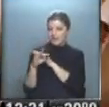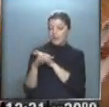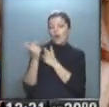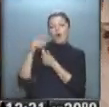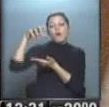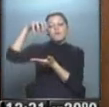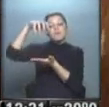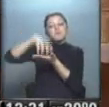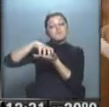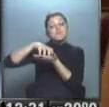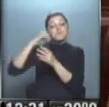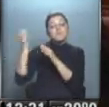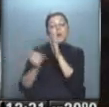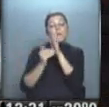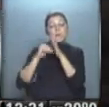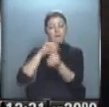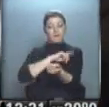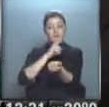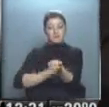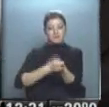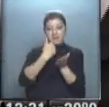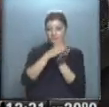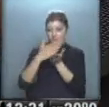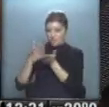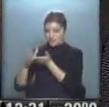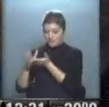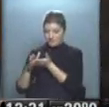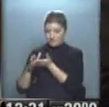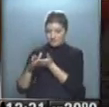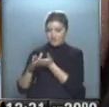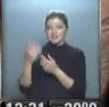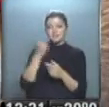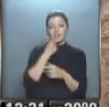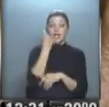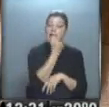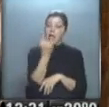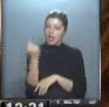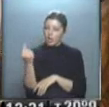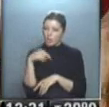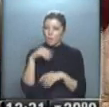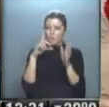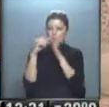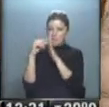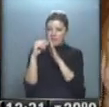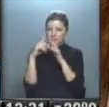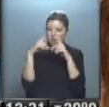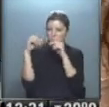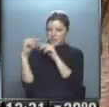monopolio discriminador, que a veces lo hace, que es la máxima expresión del monopolio. Le fijo a cada usuario un precio